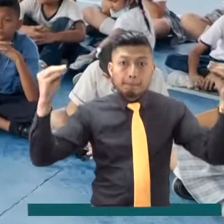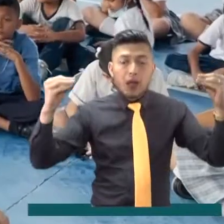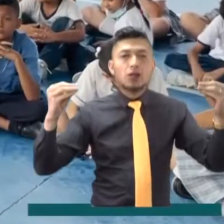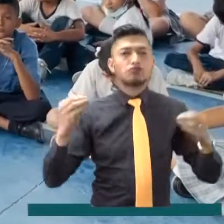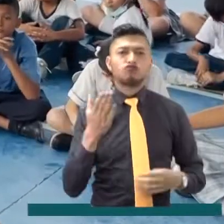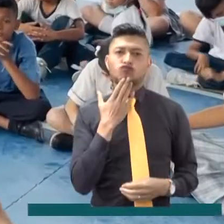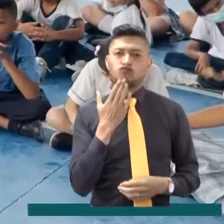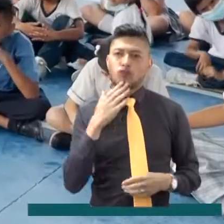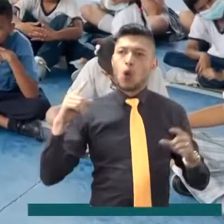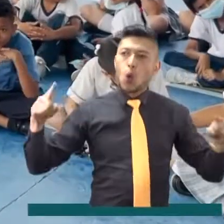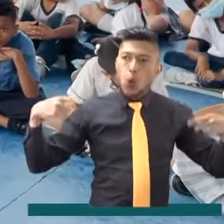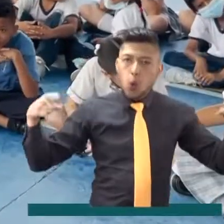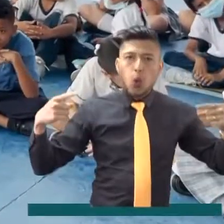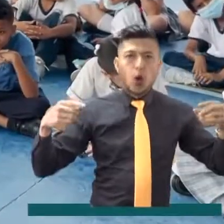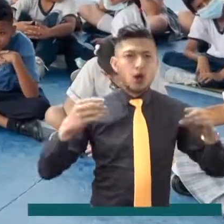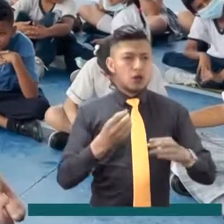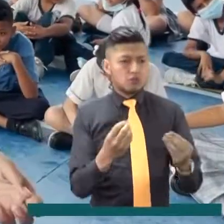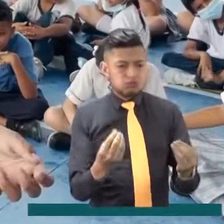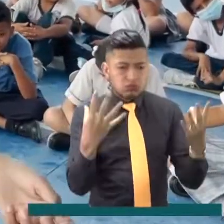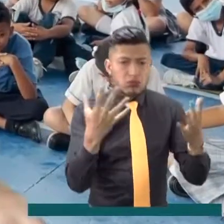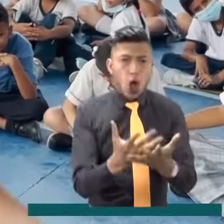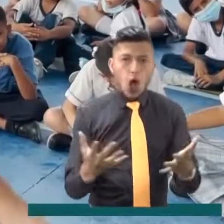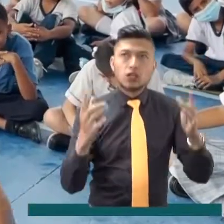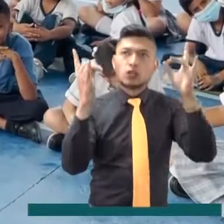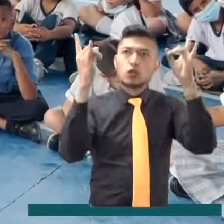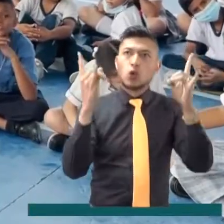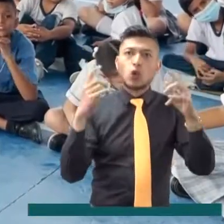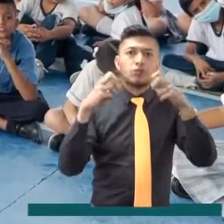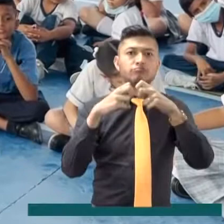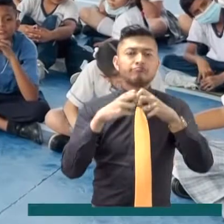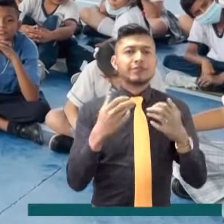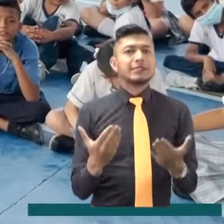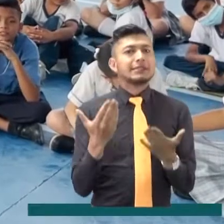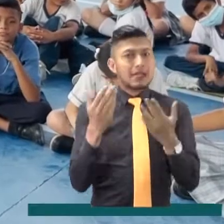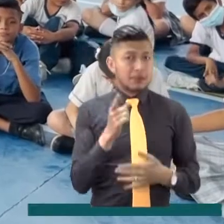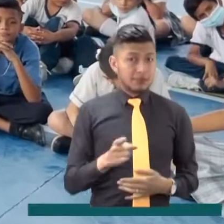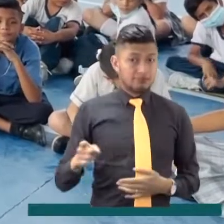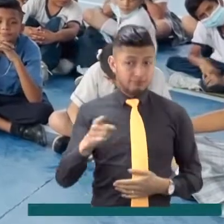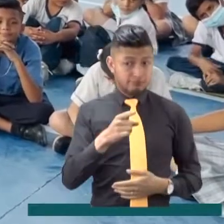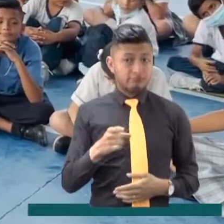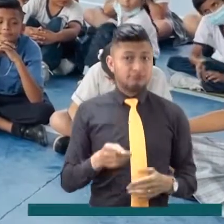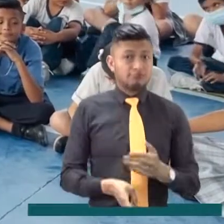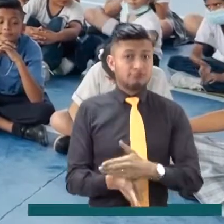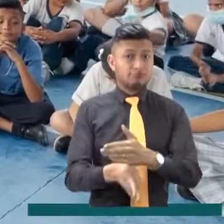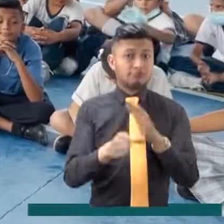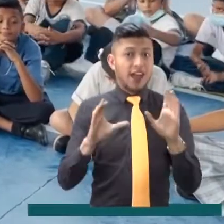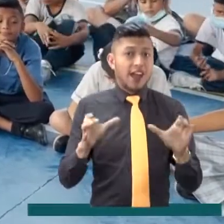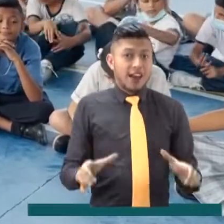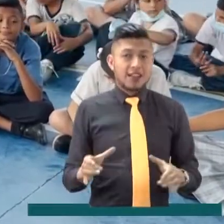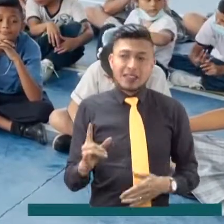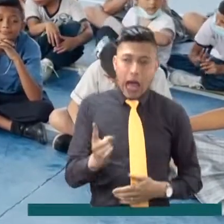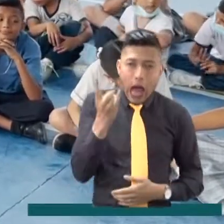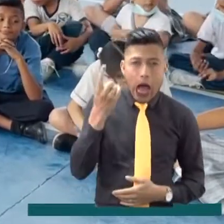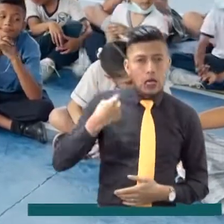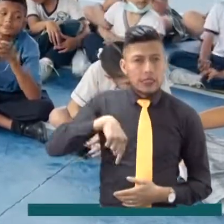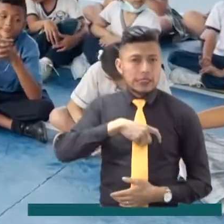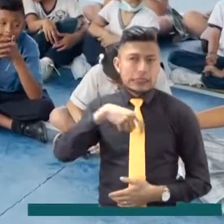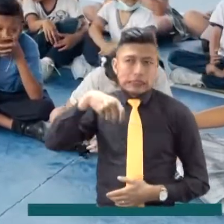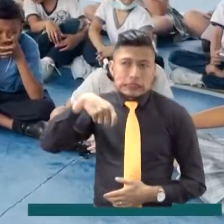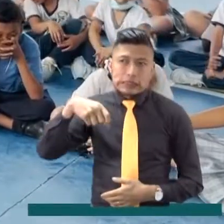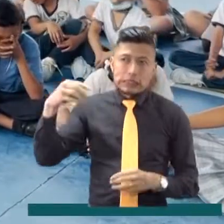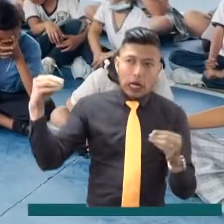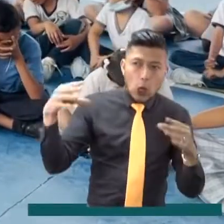tener energía, prender los ventiladores, prender todo lo que necesitamos y así continuar nuestra clase por si necesitamos